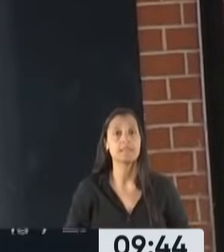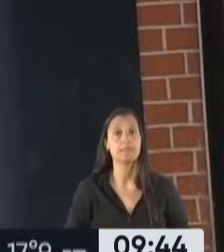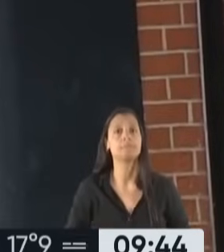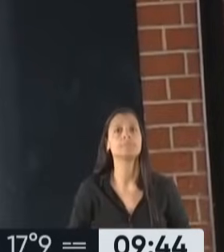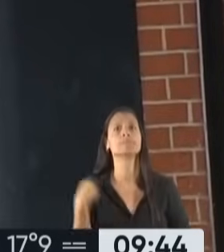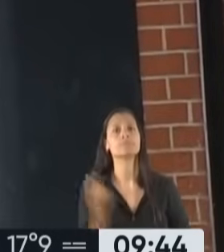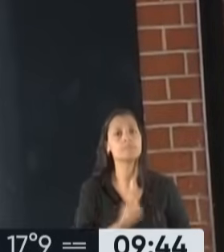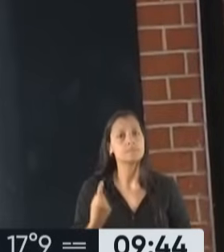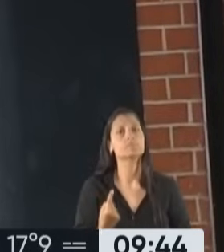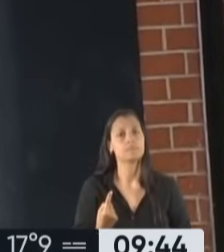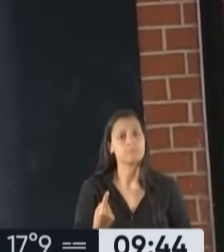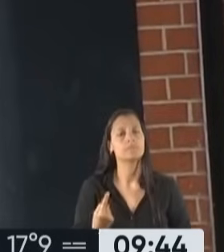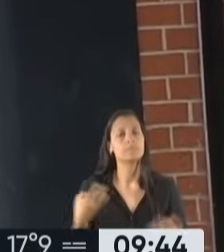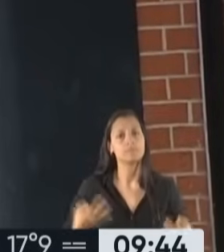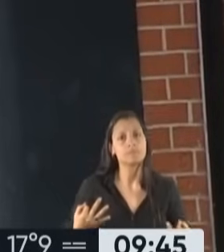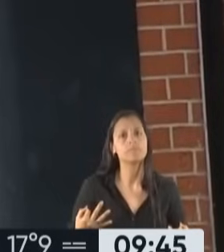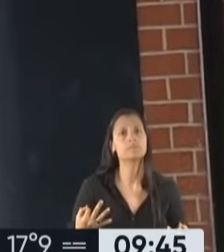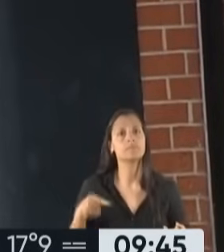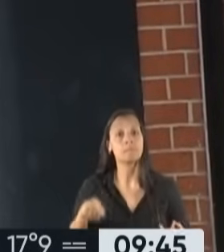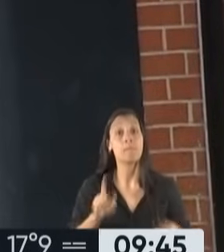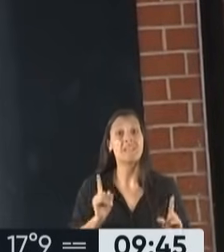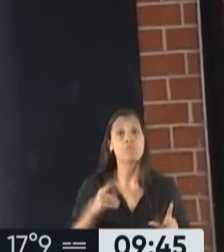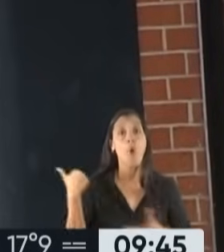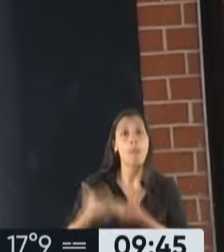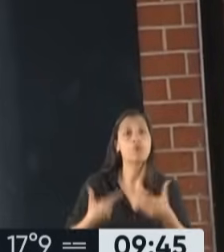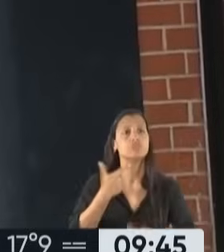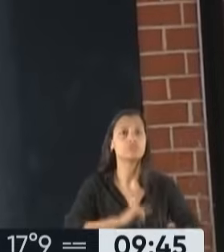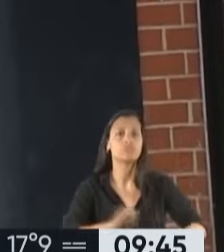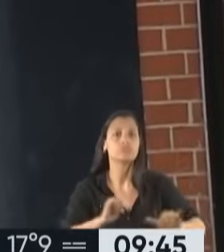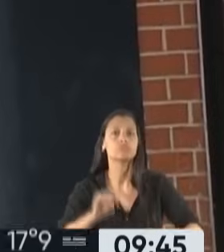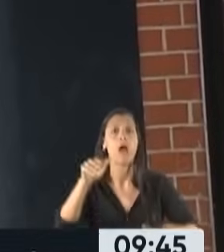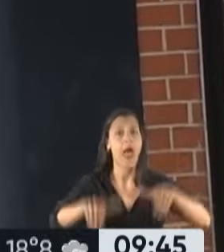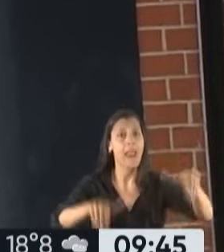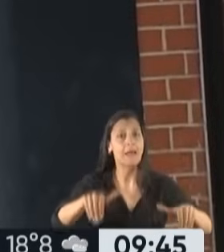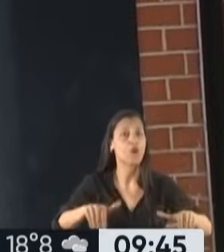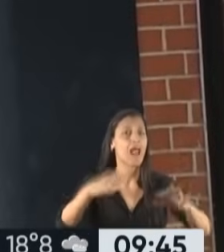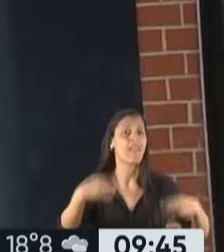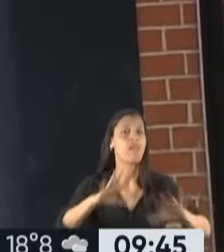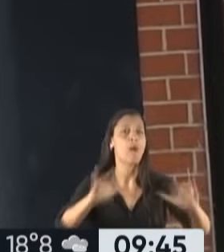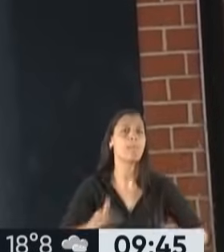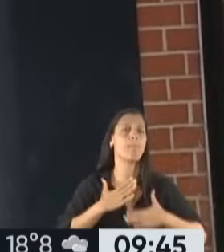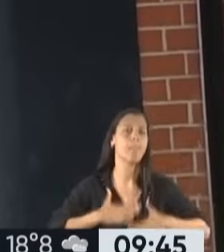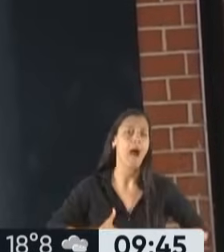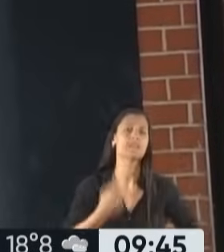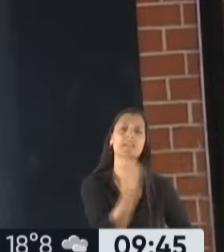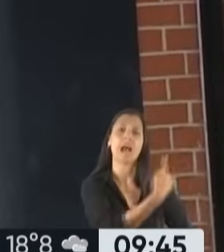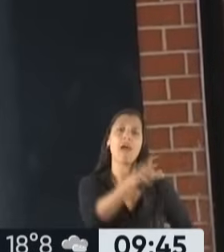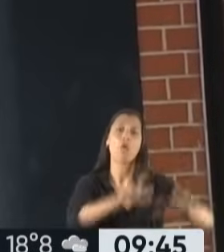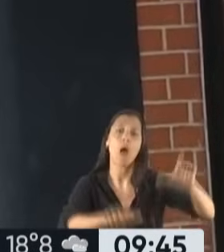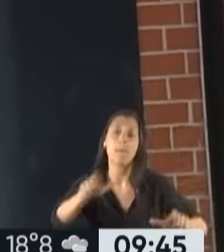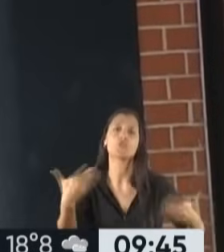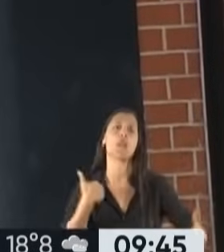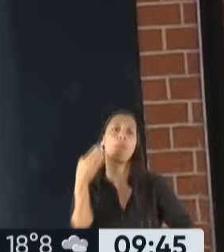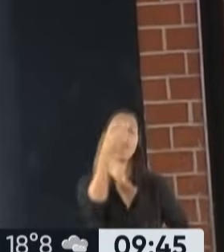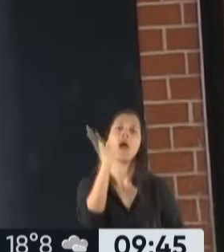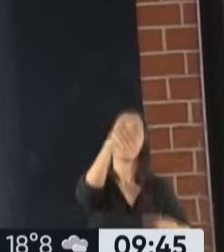hemos hecho todo lo necesario también para que este proceso electoral se desarrolle en paz, con tranquilidad, que cada uno se pueda expresar, que